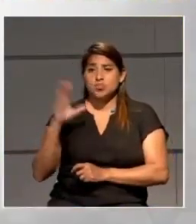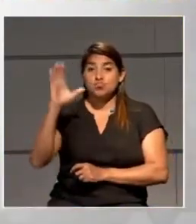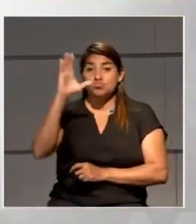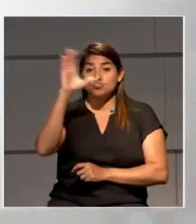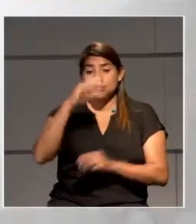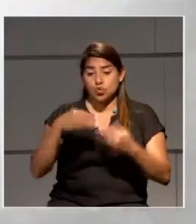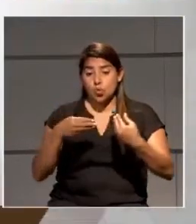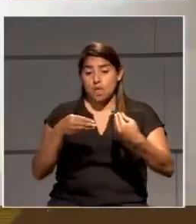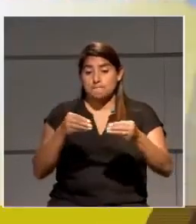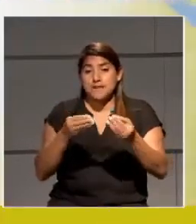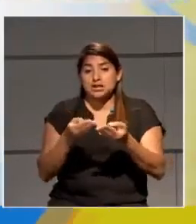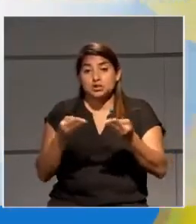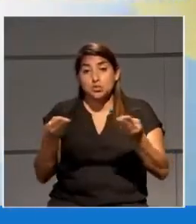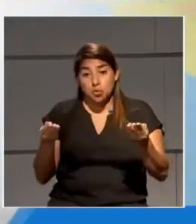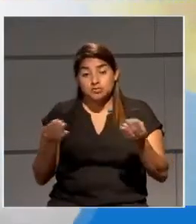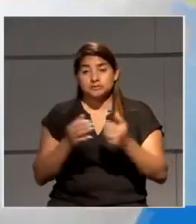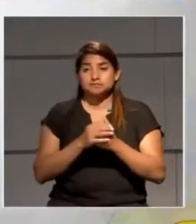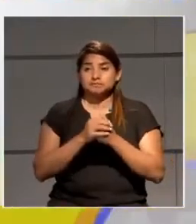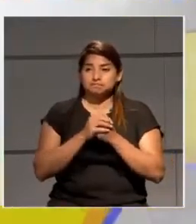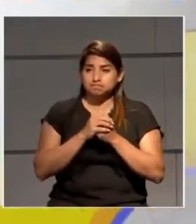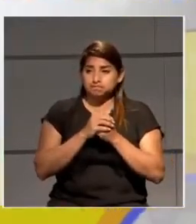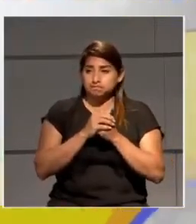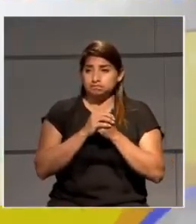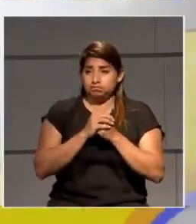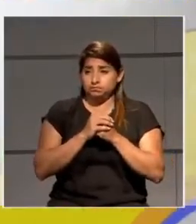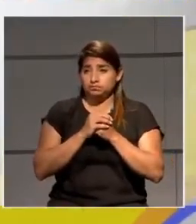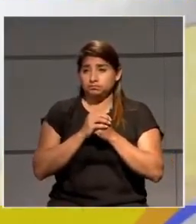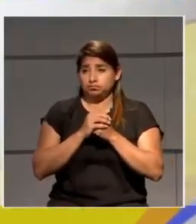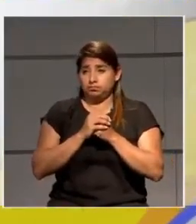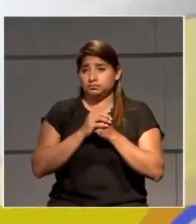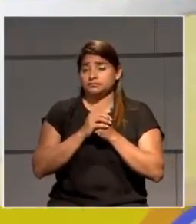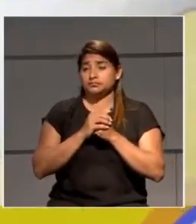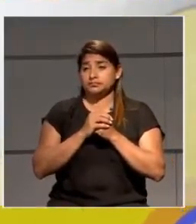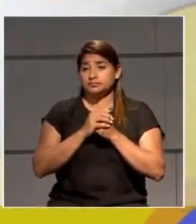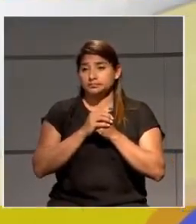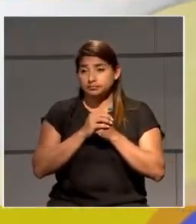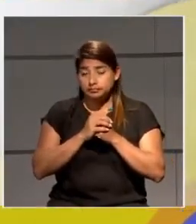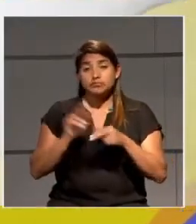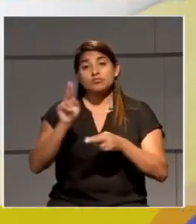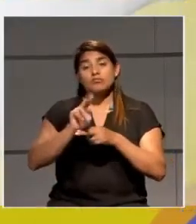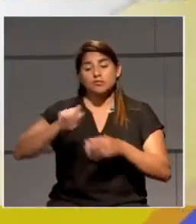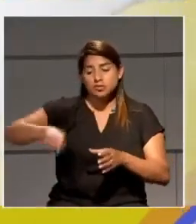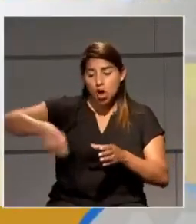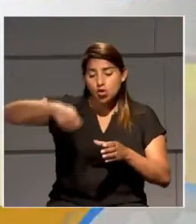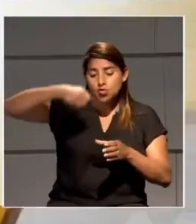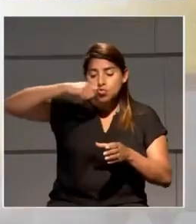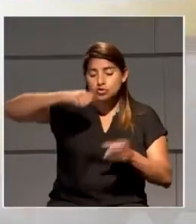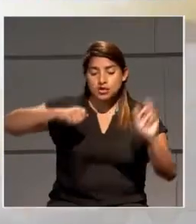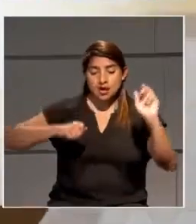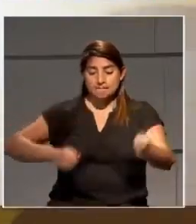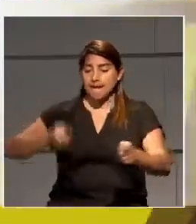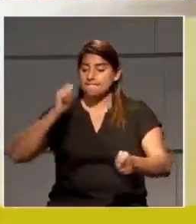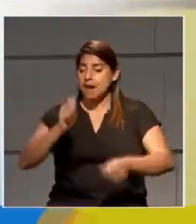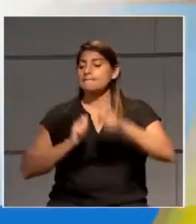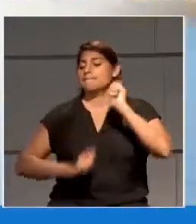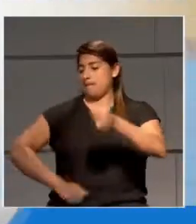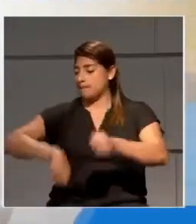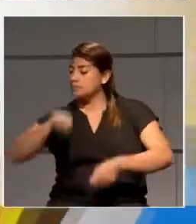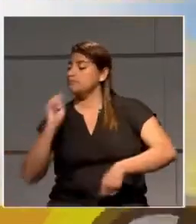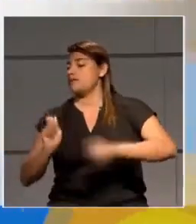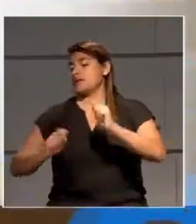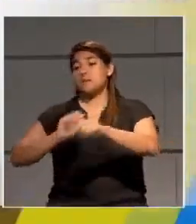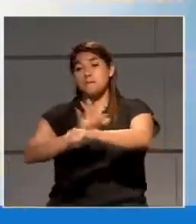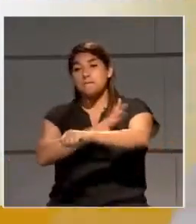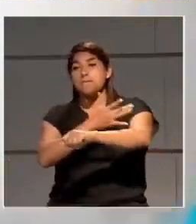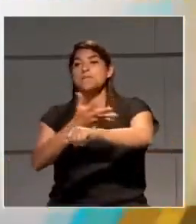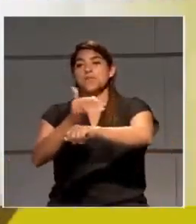plástico. Entonces hay que ponerlas alrededor y con las cucharas o los palos les damos y hacemos música. Ok, vamos. ¿Está lista,